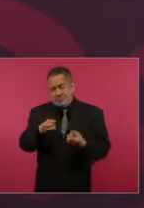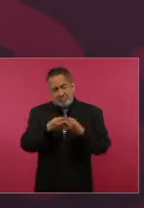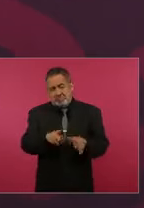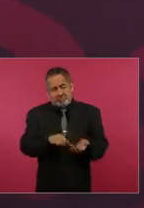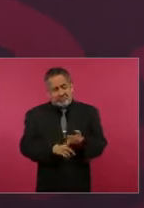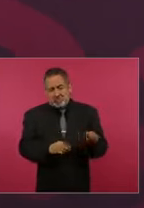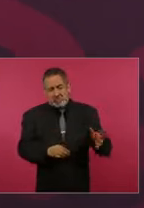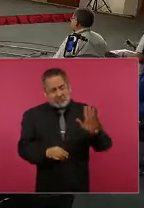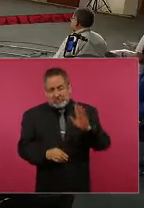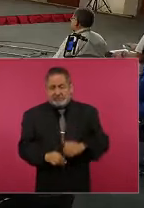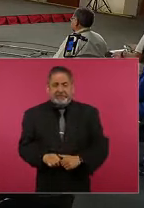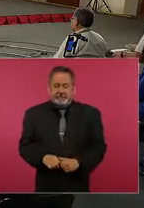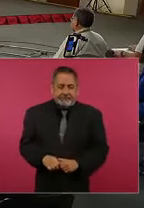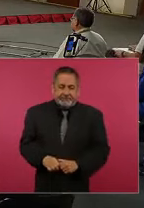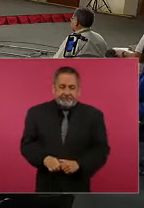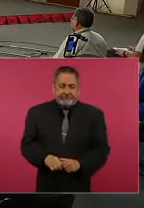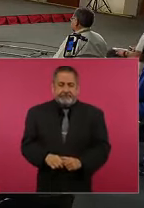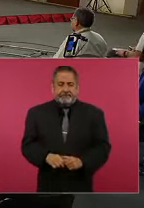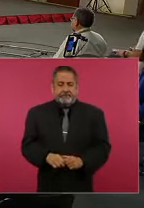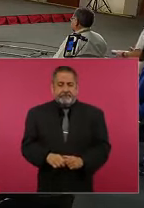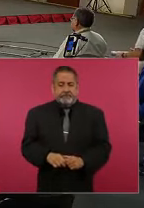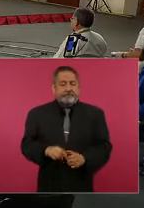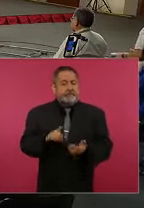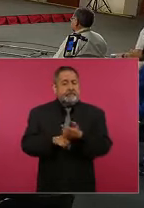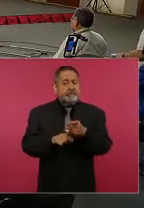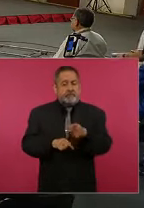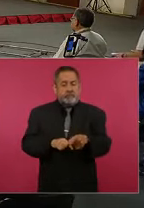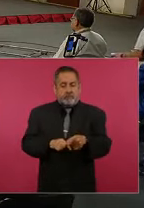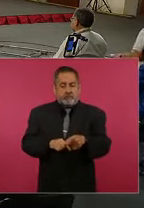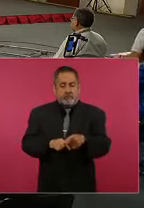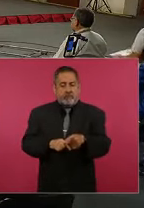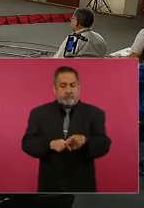Entonces, cuando se extraían